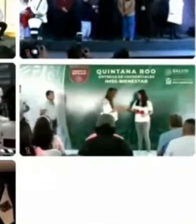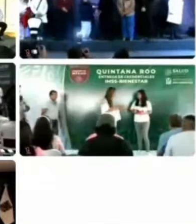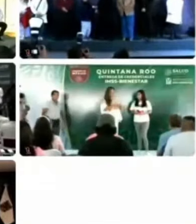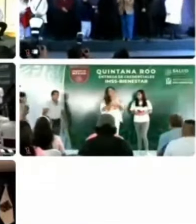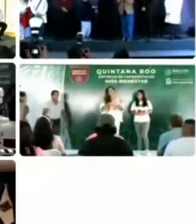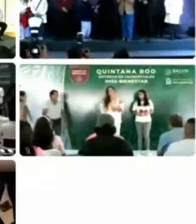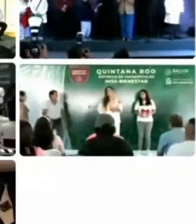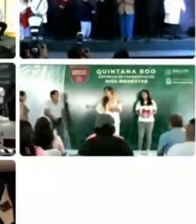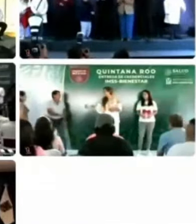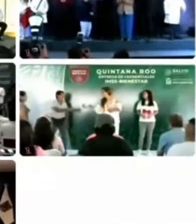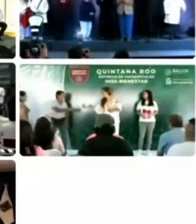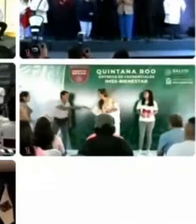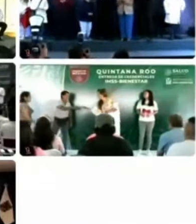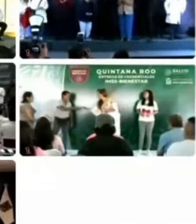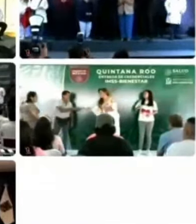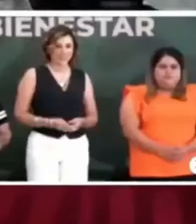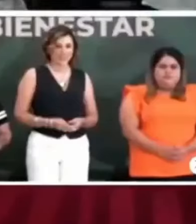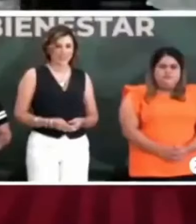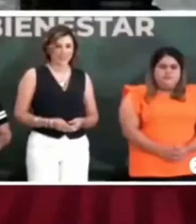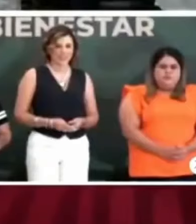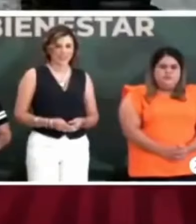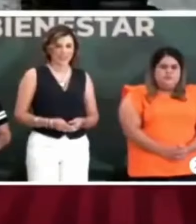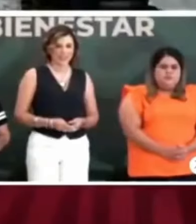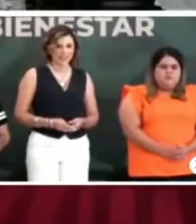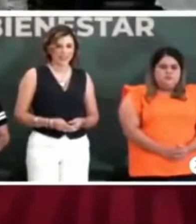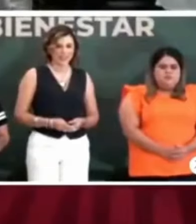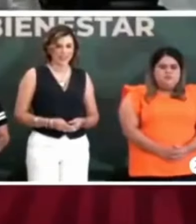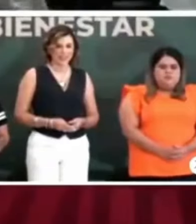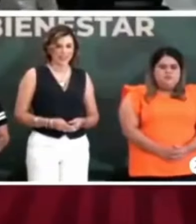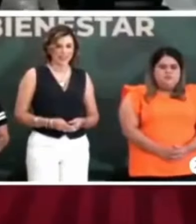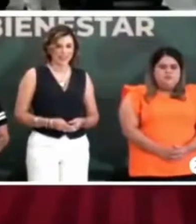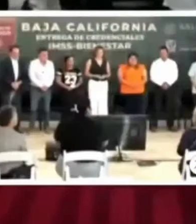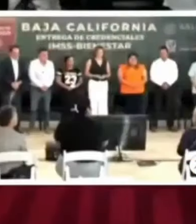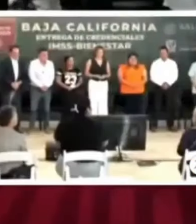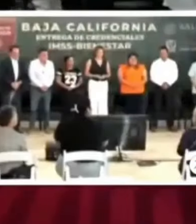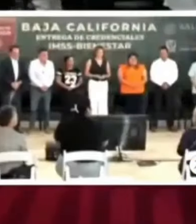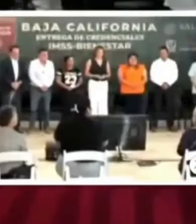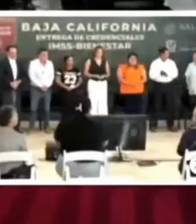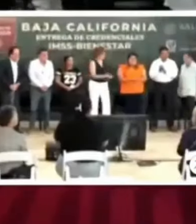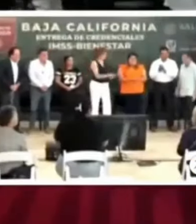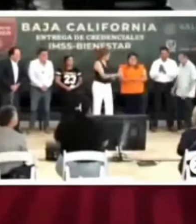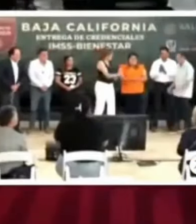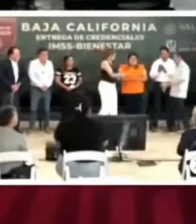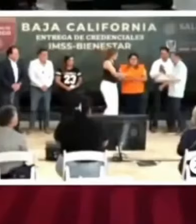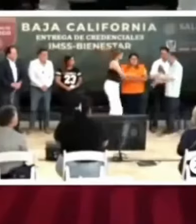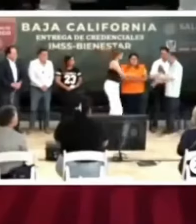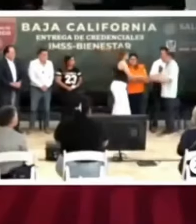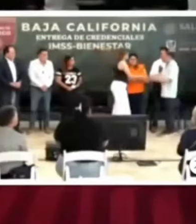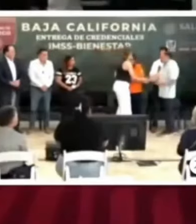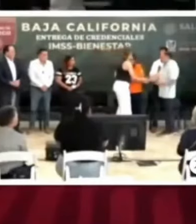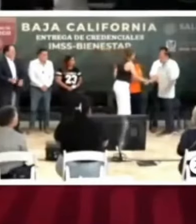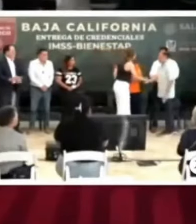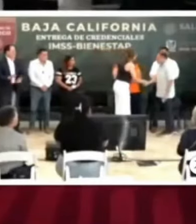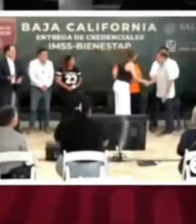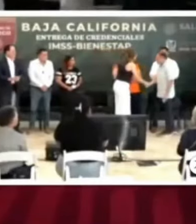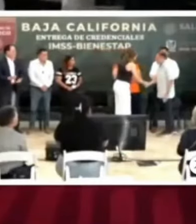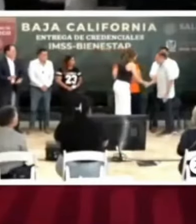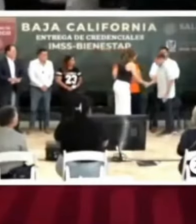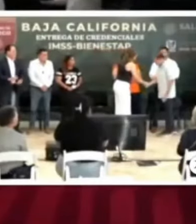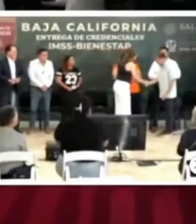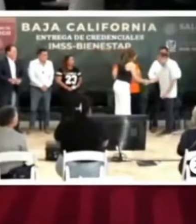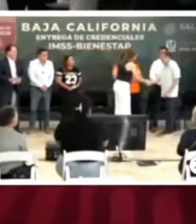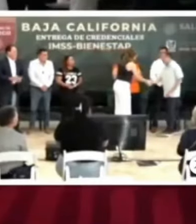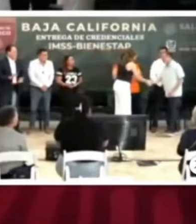evely Salgado eh Pineda entregando las credenciales en en Guerrero eh Julio Menchaca en